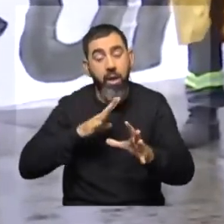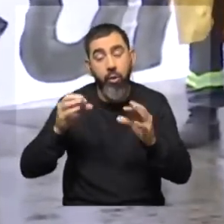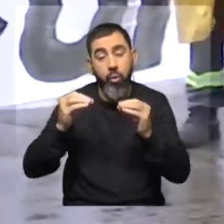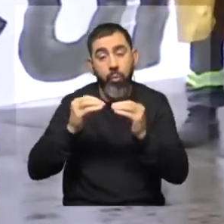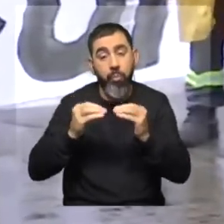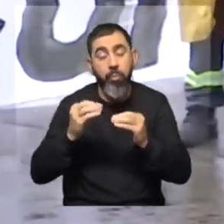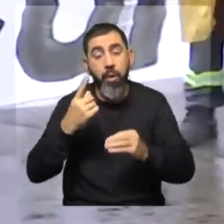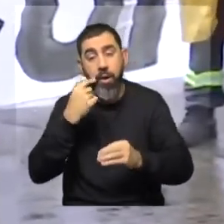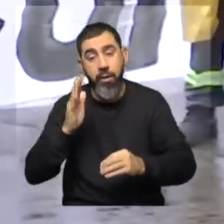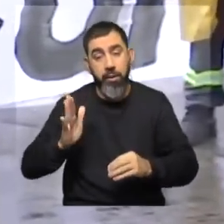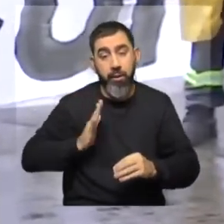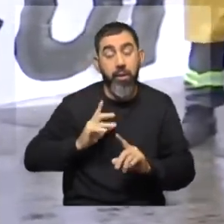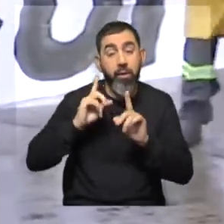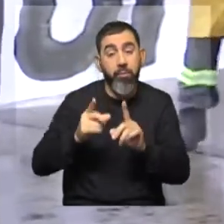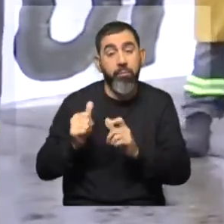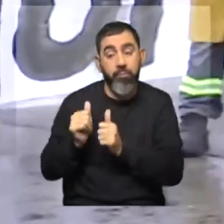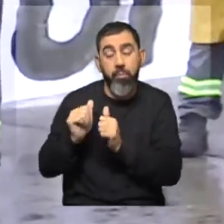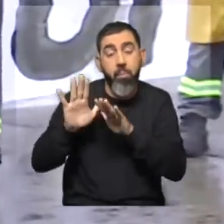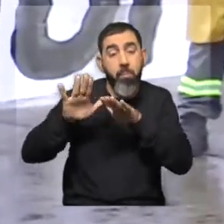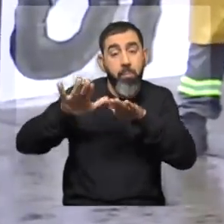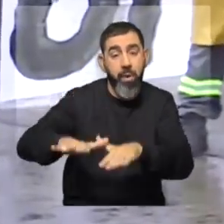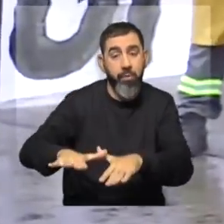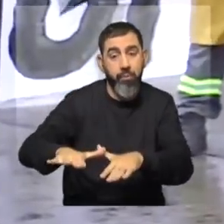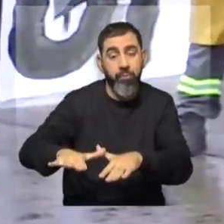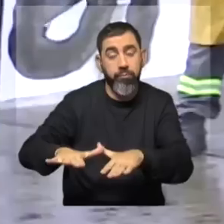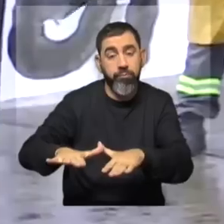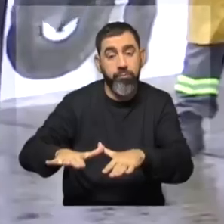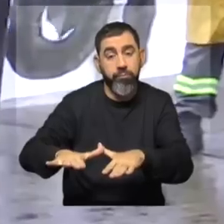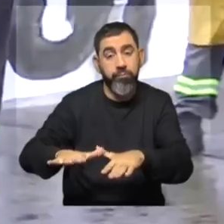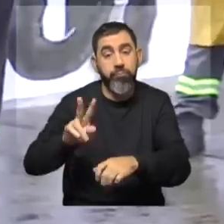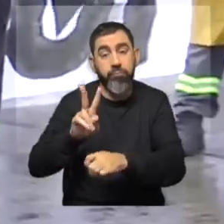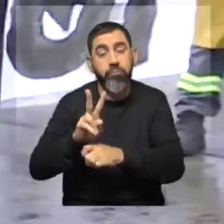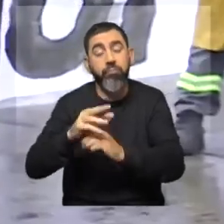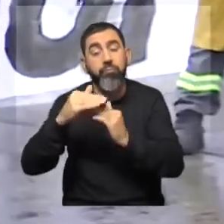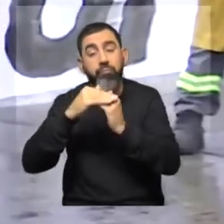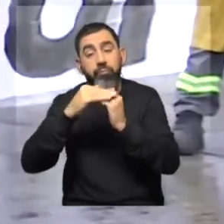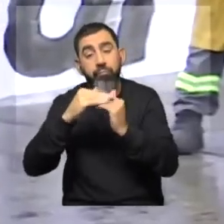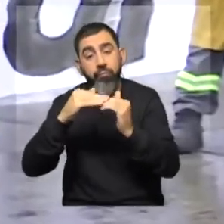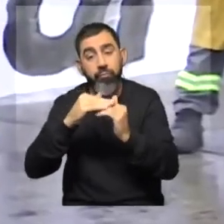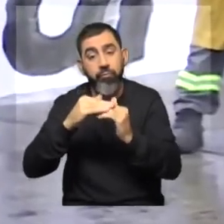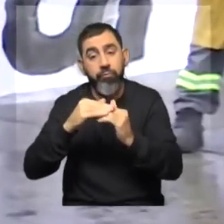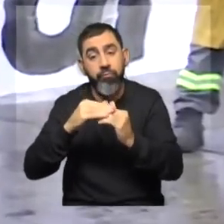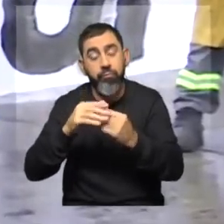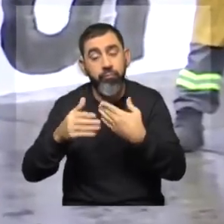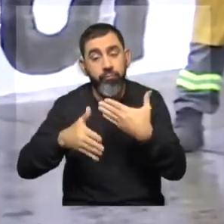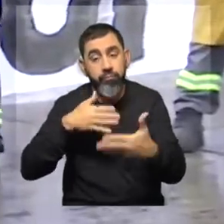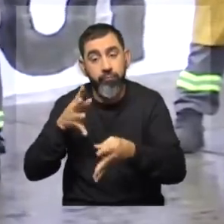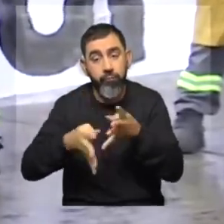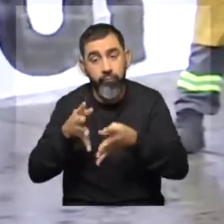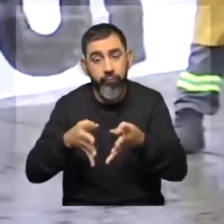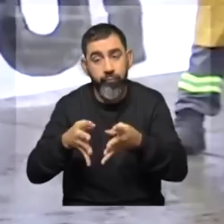y compañeros porque también está acompañado con un paro este la guardia mínima de refinería está manteniendo la operación normal